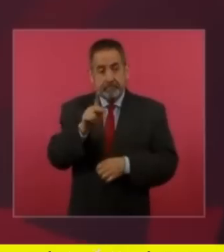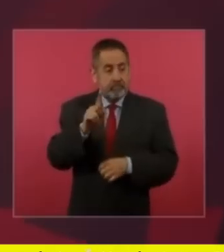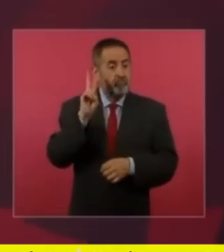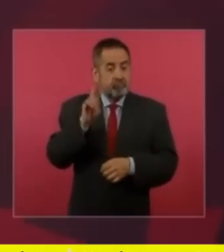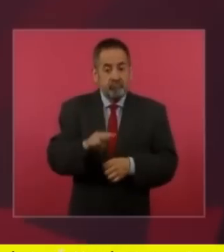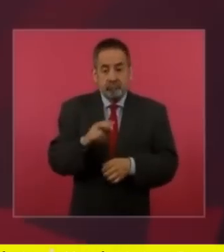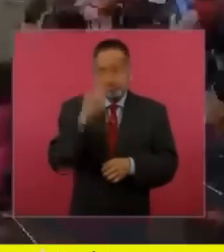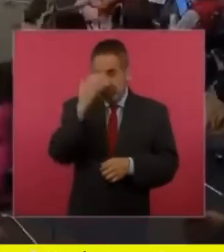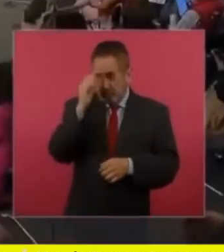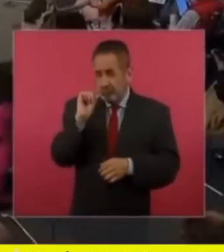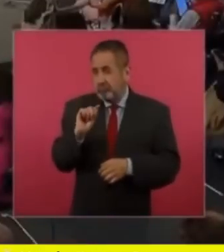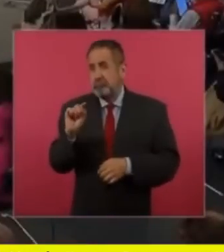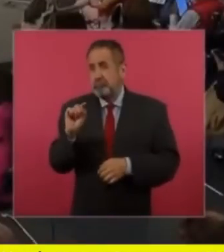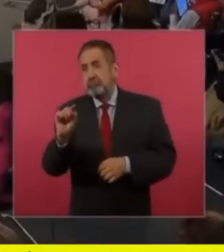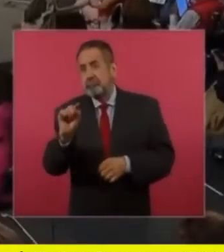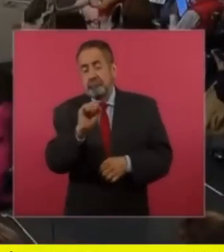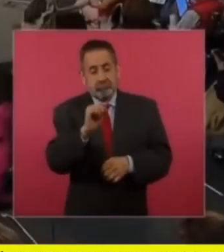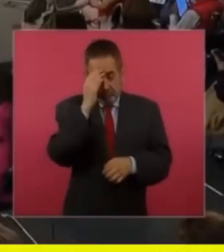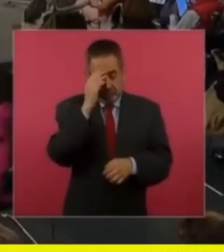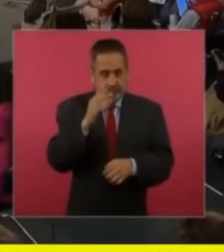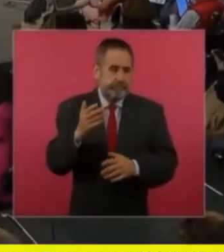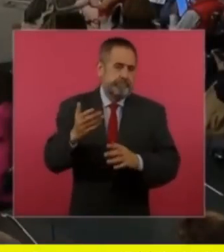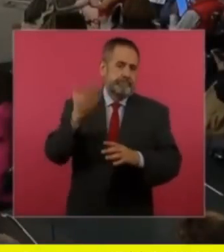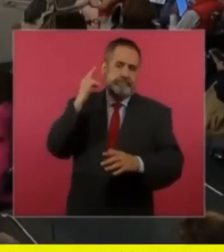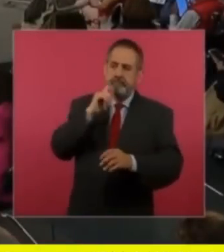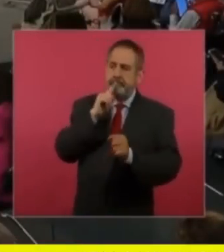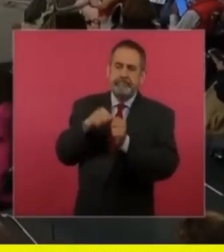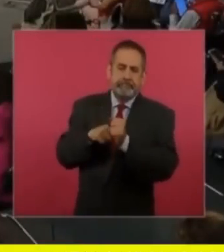conocido. Y antes, pues era